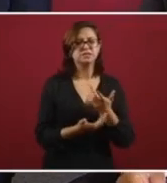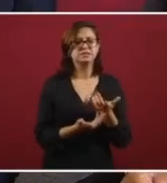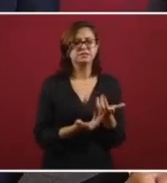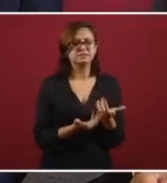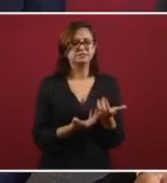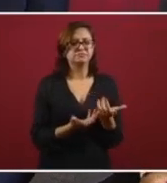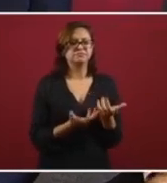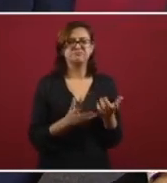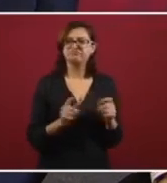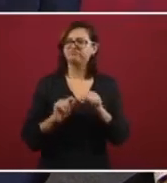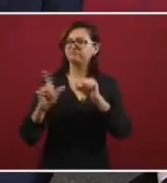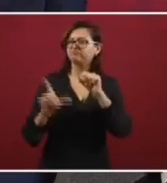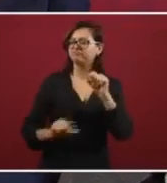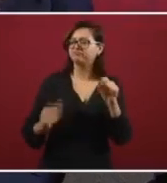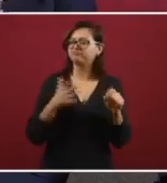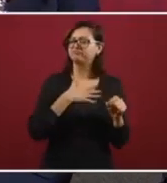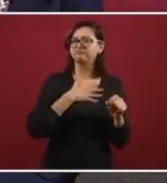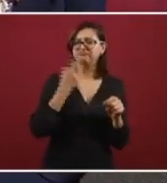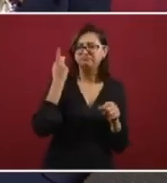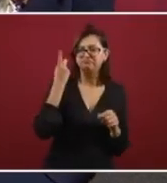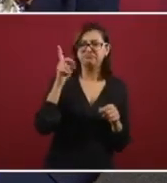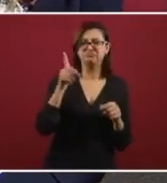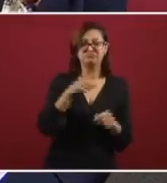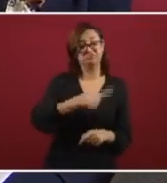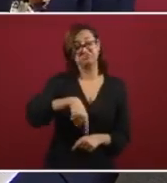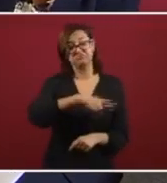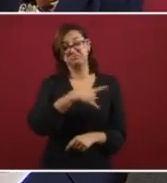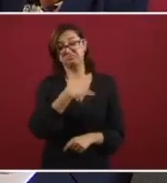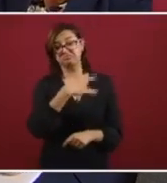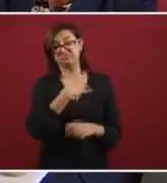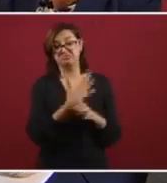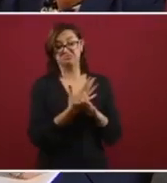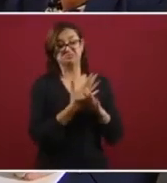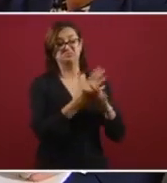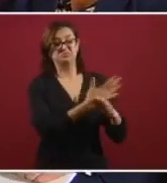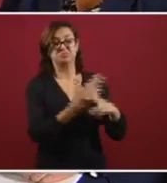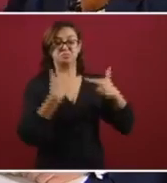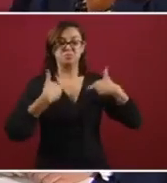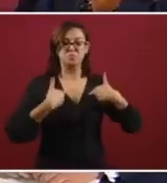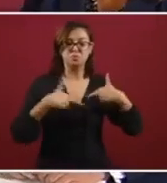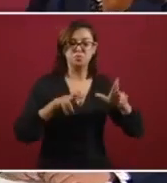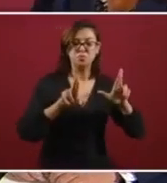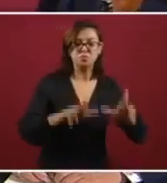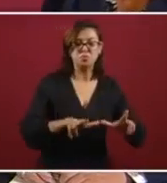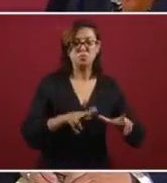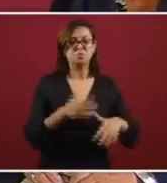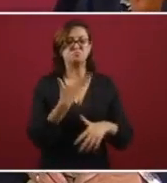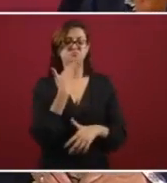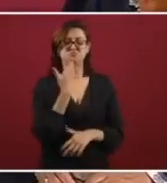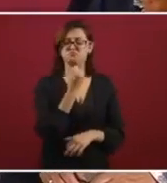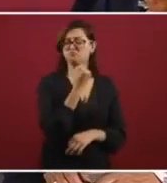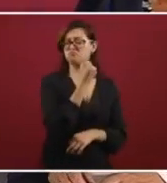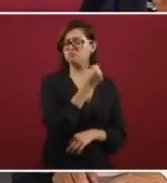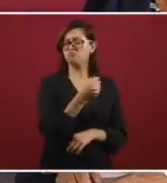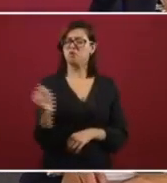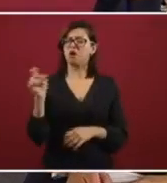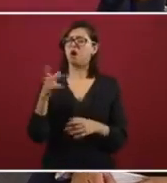sentían dueños de méxico sus voceros sus expertos